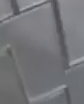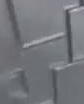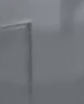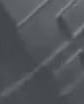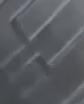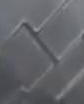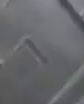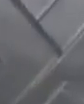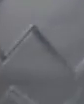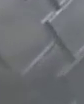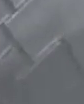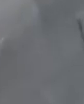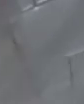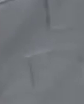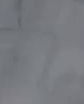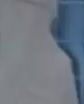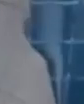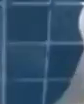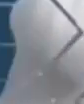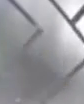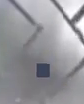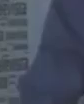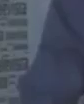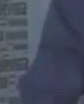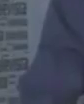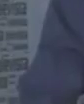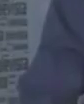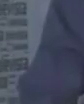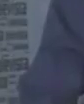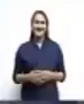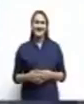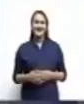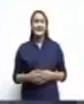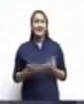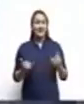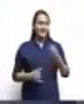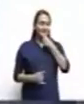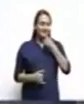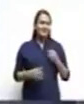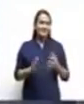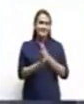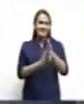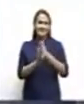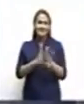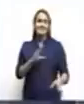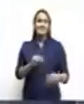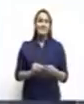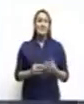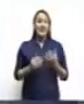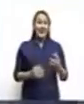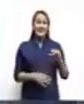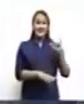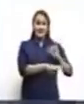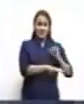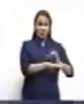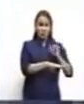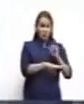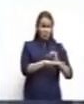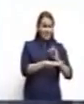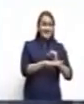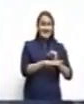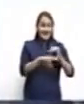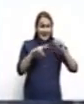Vista, el noticiero de la gente. Hay más noticias. El Instituto Nacional de Vigilancia de Medicamentos y Alimentos,